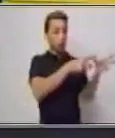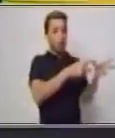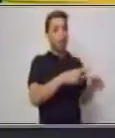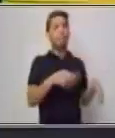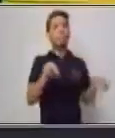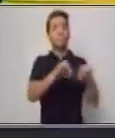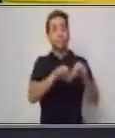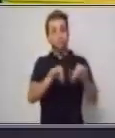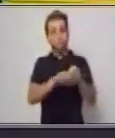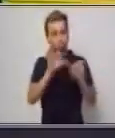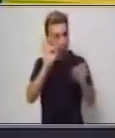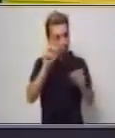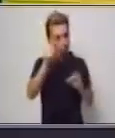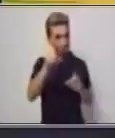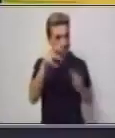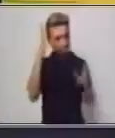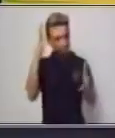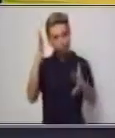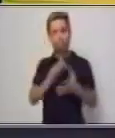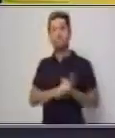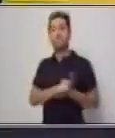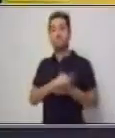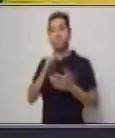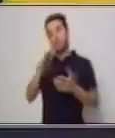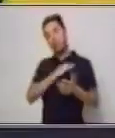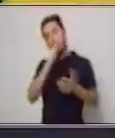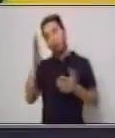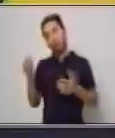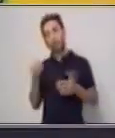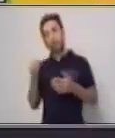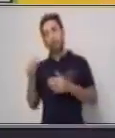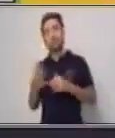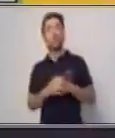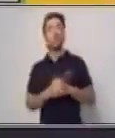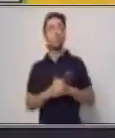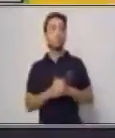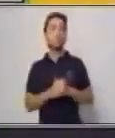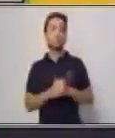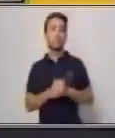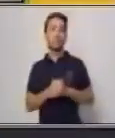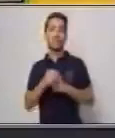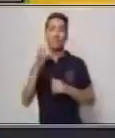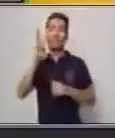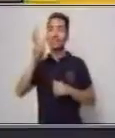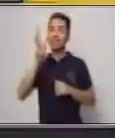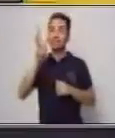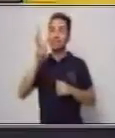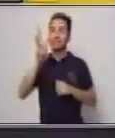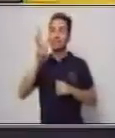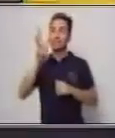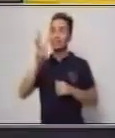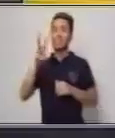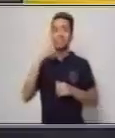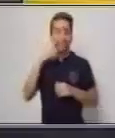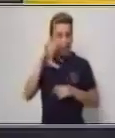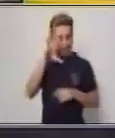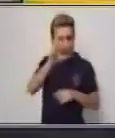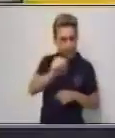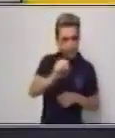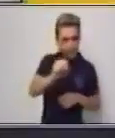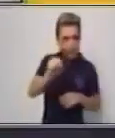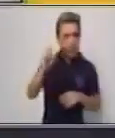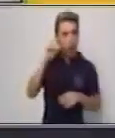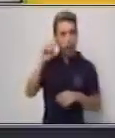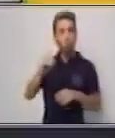100 puntos para ti. Ahora vamos a pasar al siguiente número, el número 3. Vamos a identificar por qué